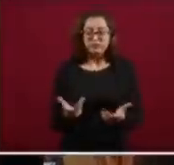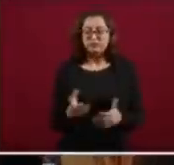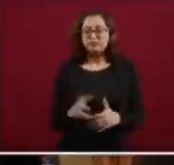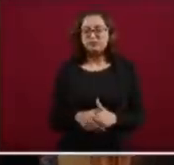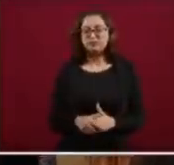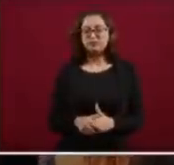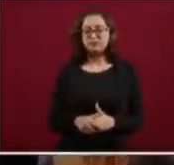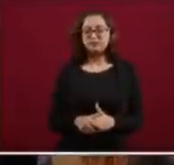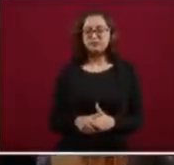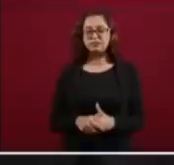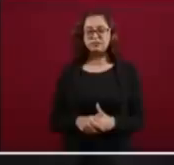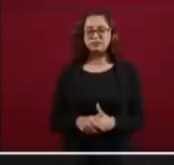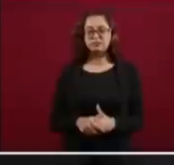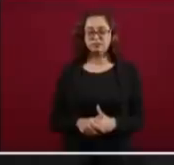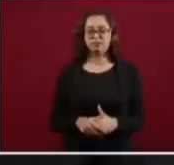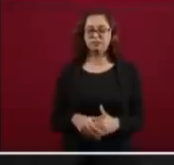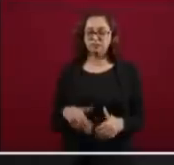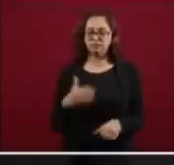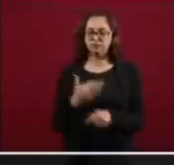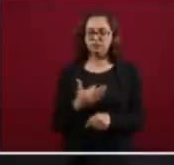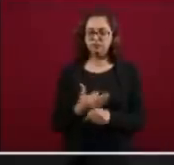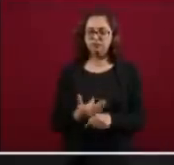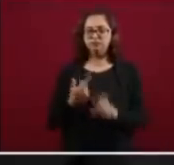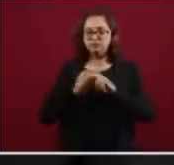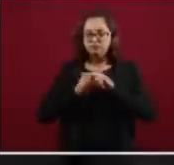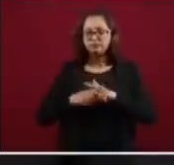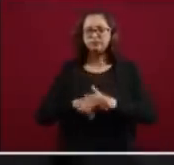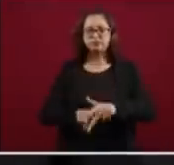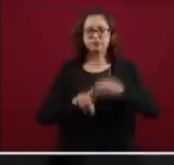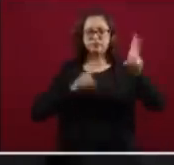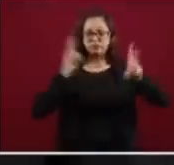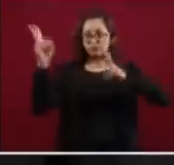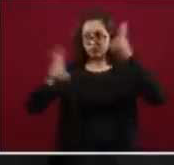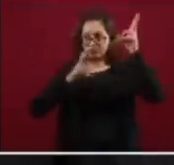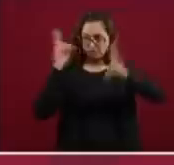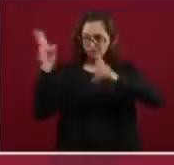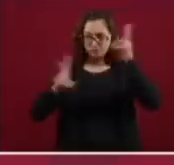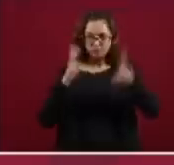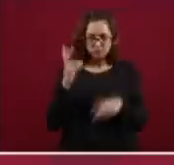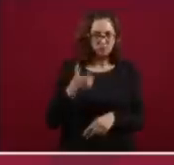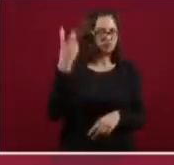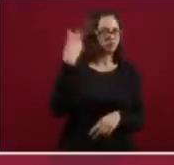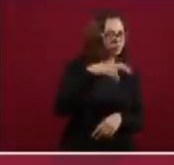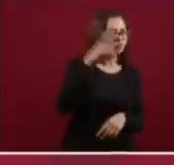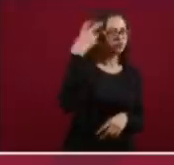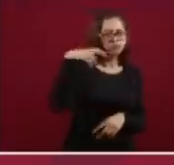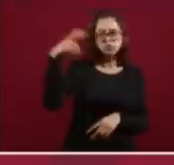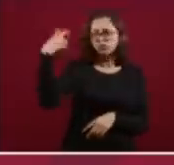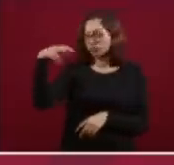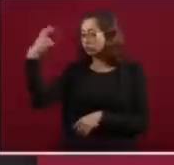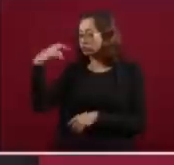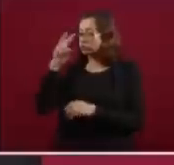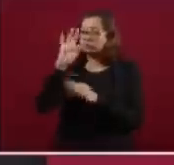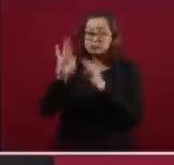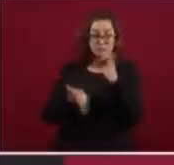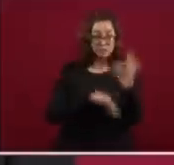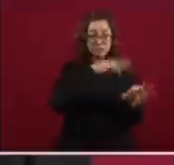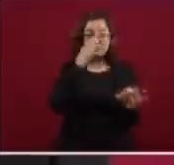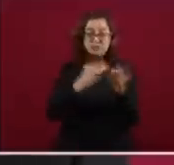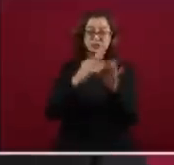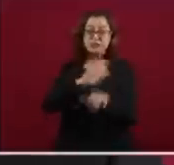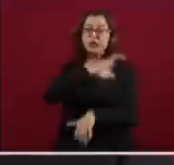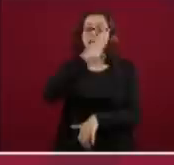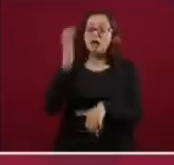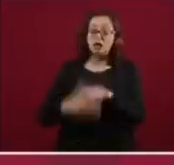esa es ahora la gira que estoy haciendo y terminando esa gira ya voy